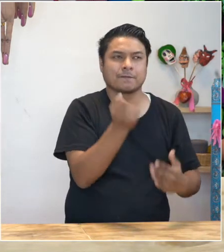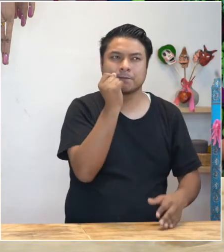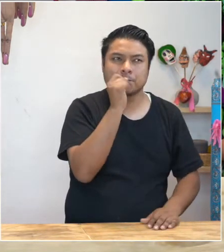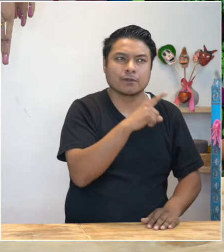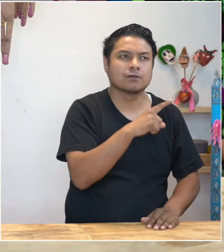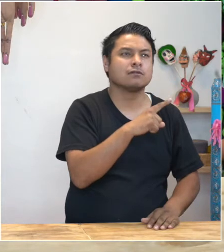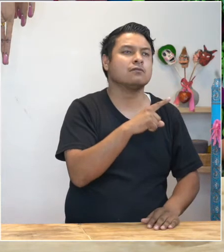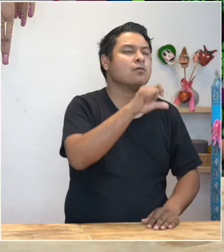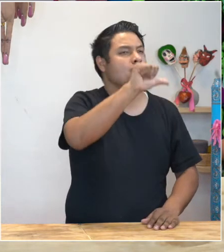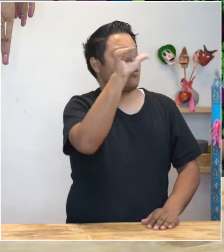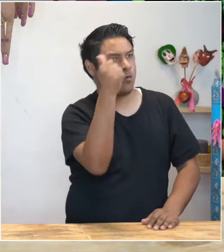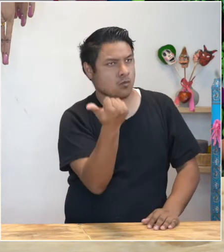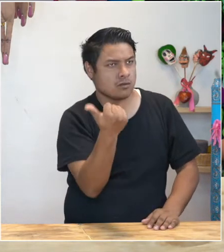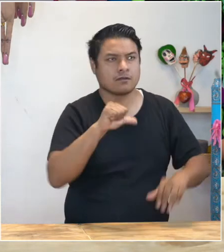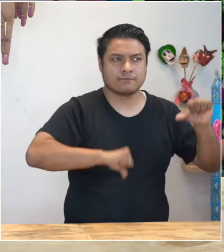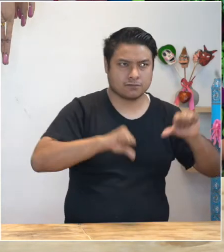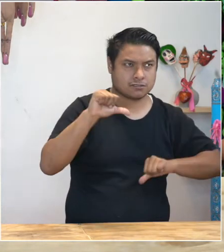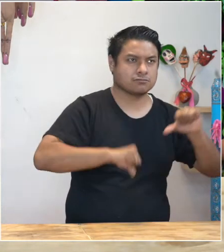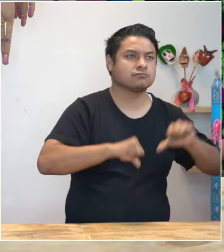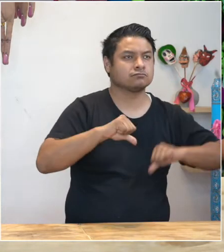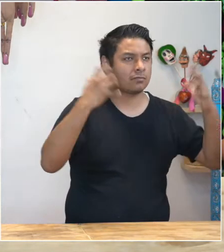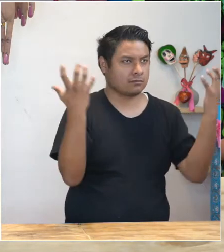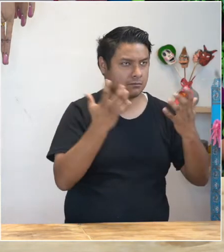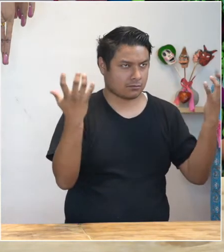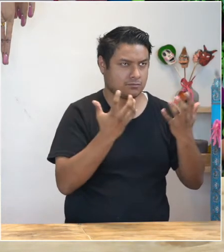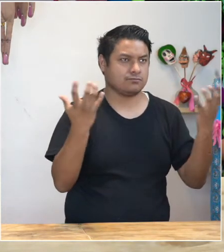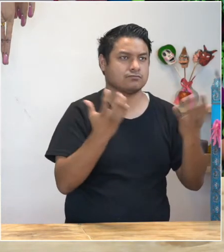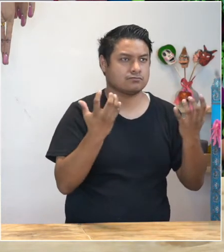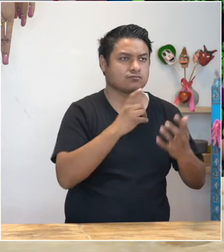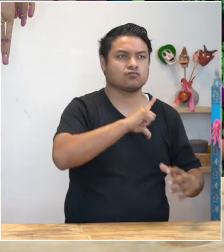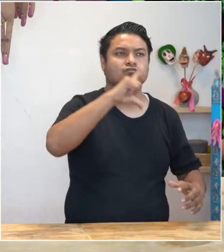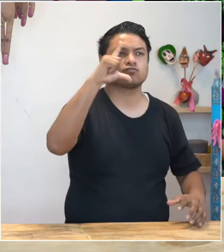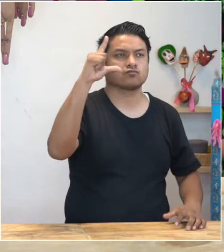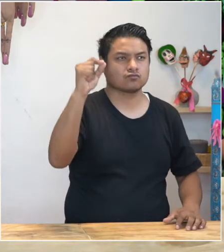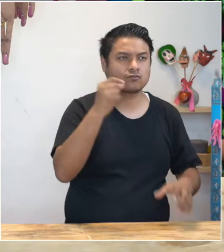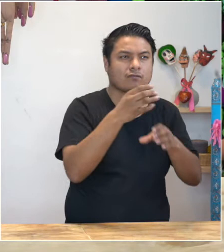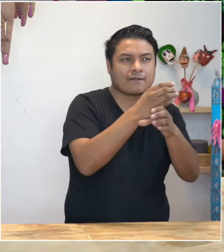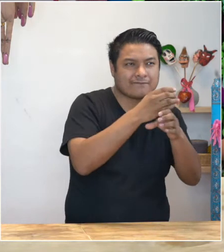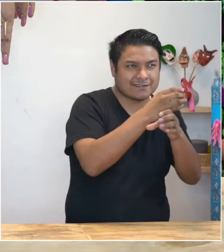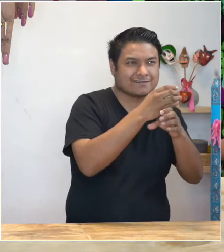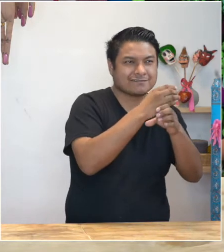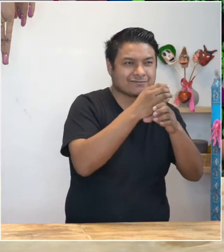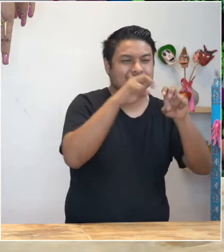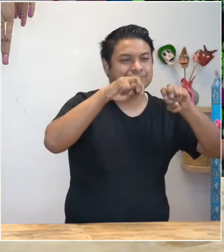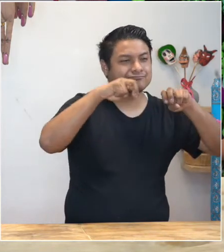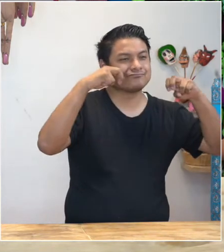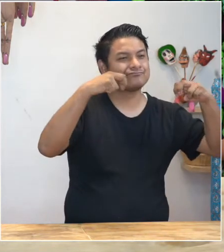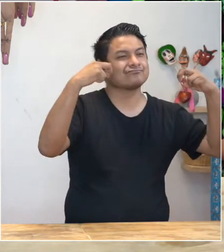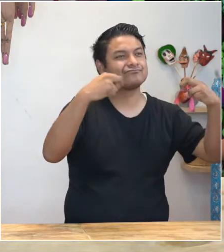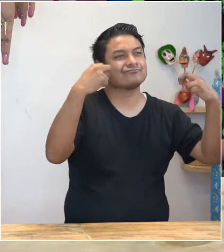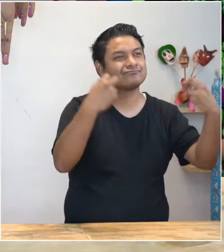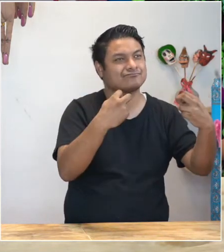ir aportando parte de lo que es su comunidad sorda y así irlos involucrando más con la sociedad,